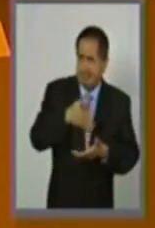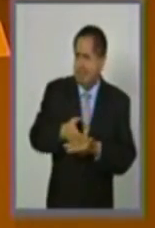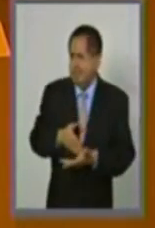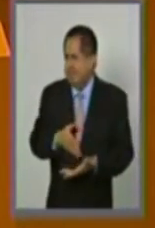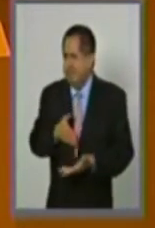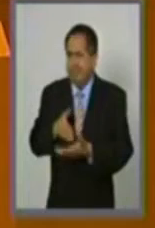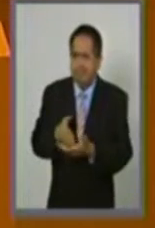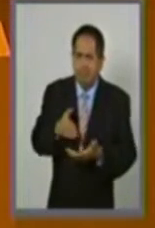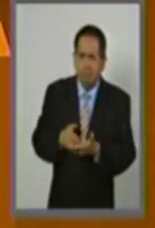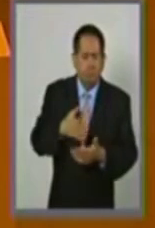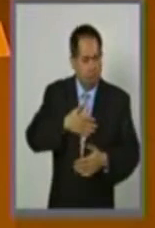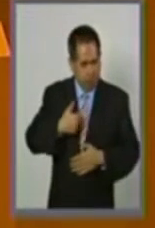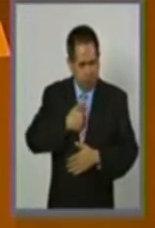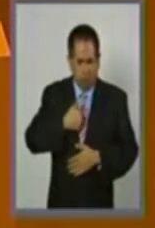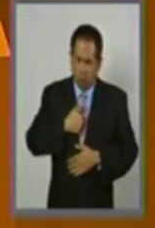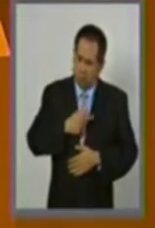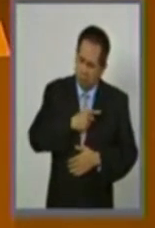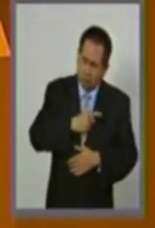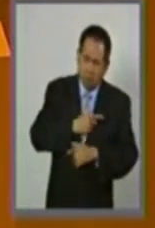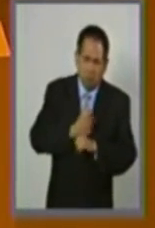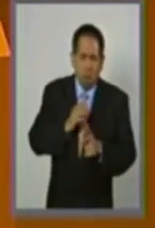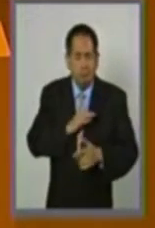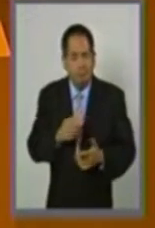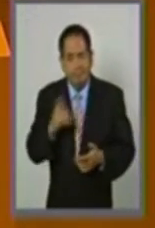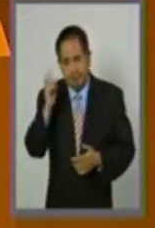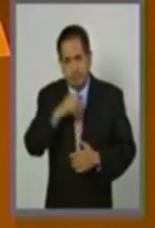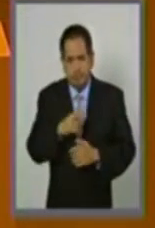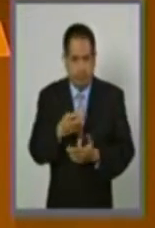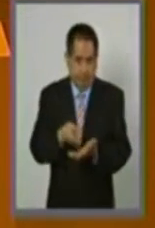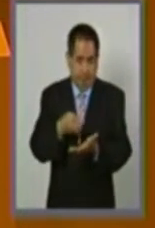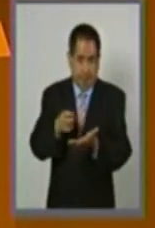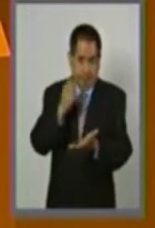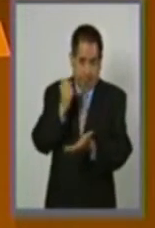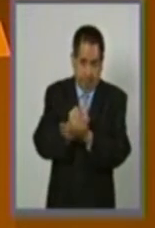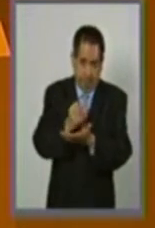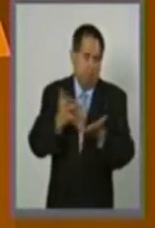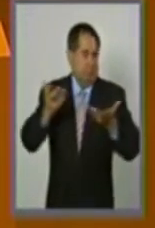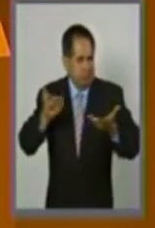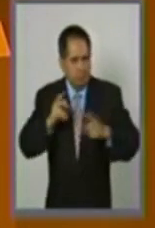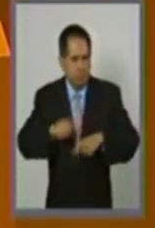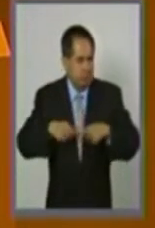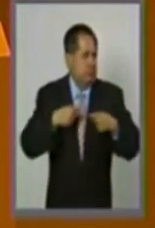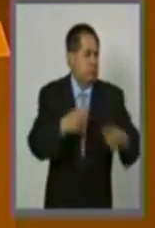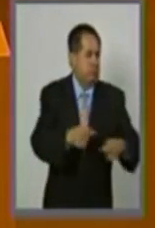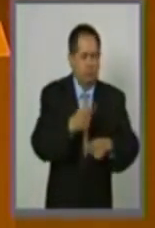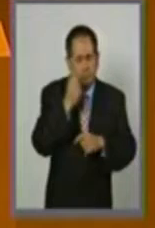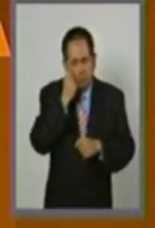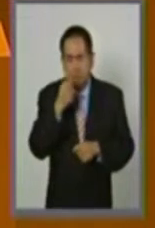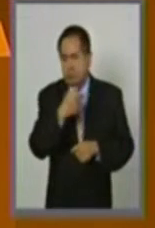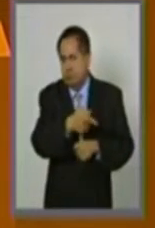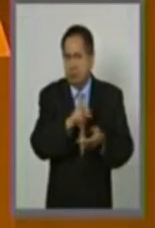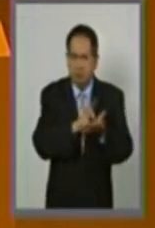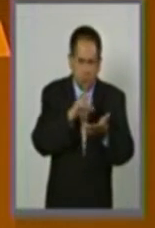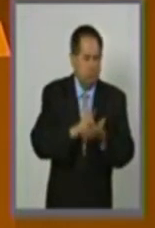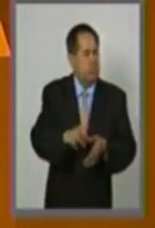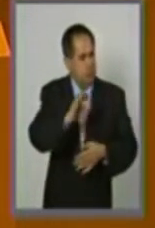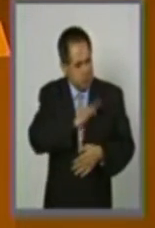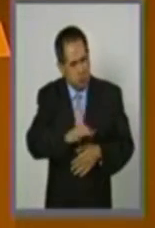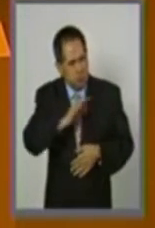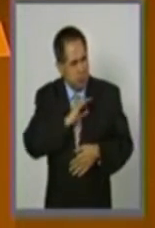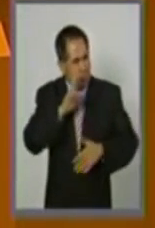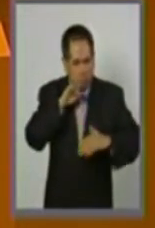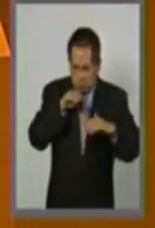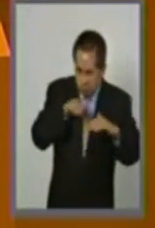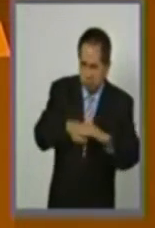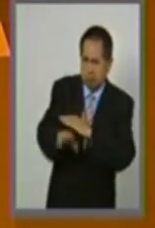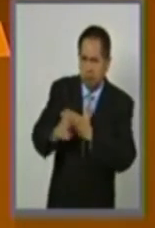que sean autosuficientes. Con esta reforma se garantiza que toda persona, sin importar su condición, tendrá acceso a